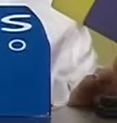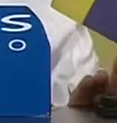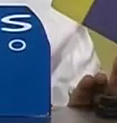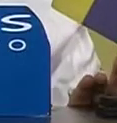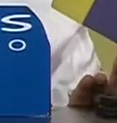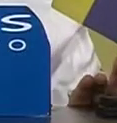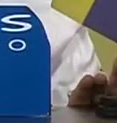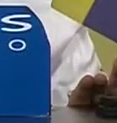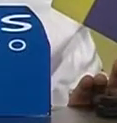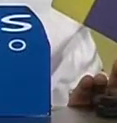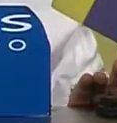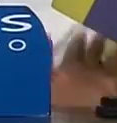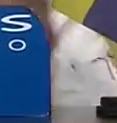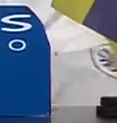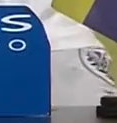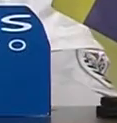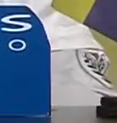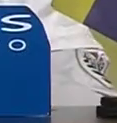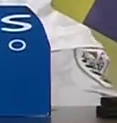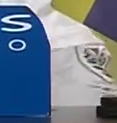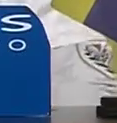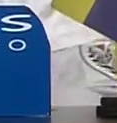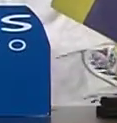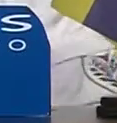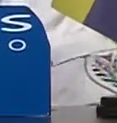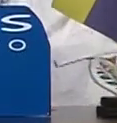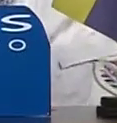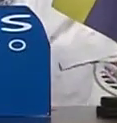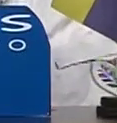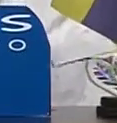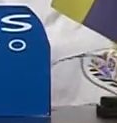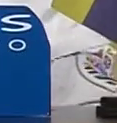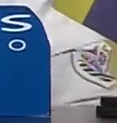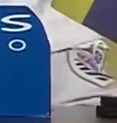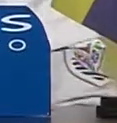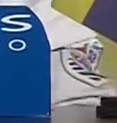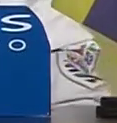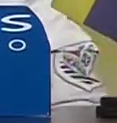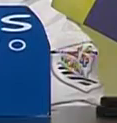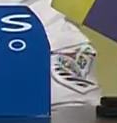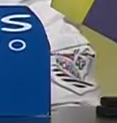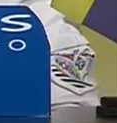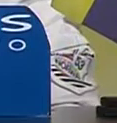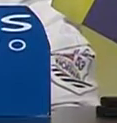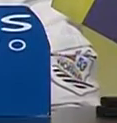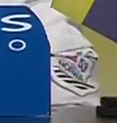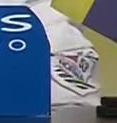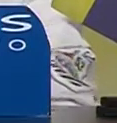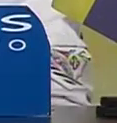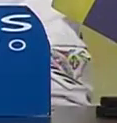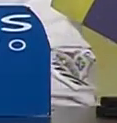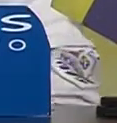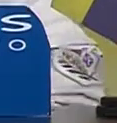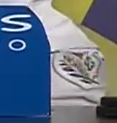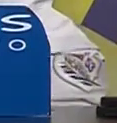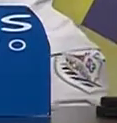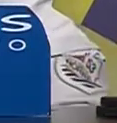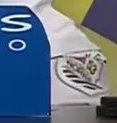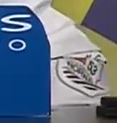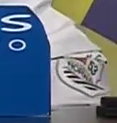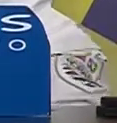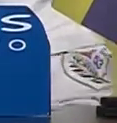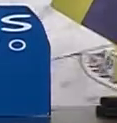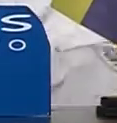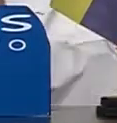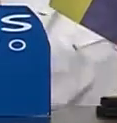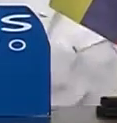los necesitados, porque el Señor no quiere que nuestros hermanos anden pidiendo, anden